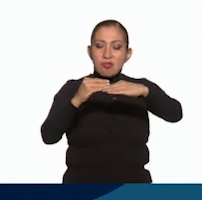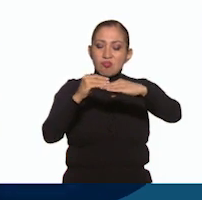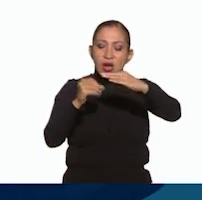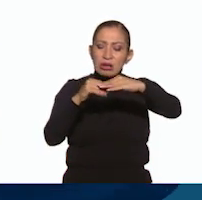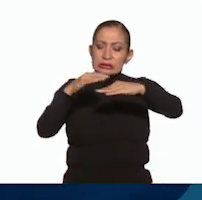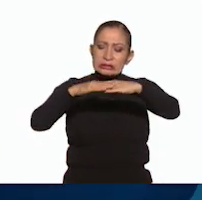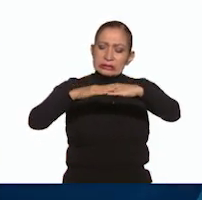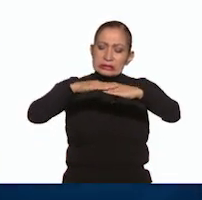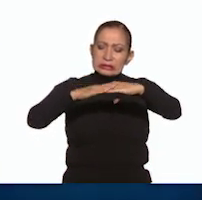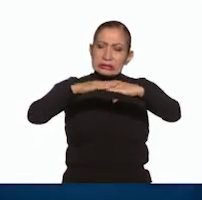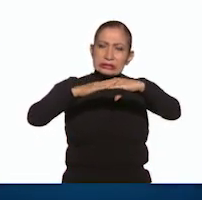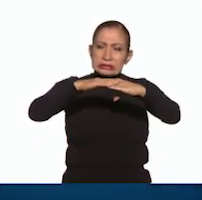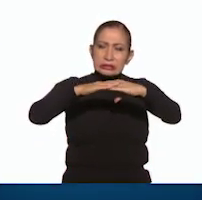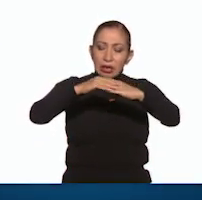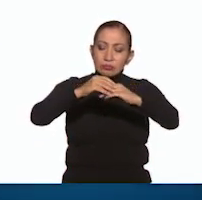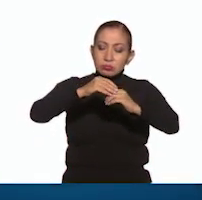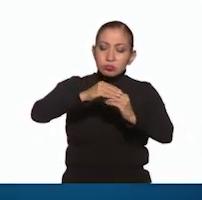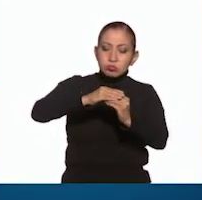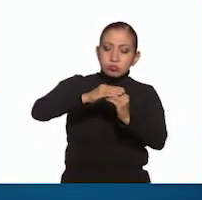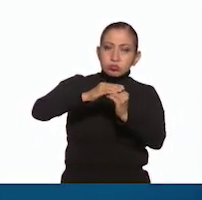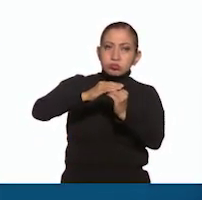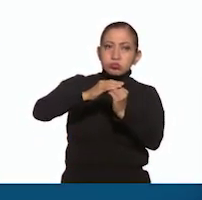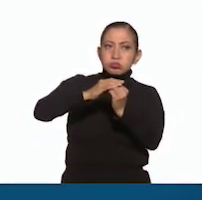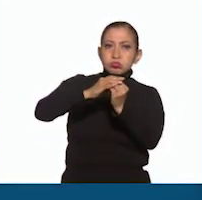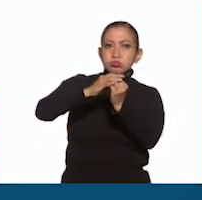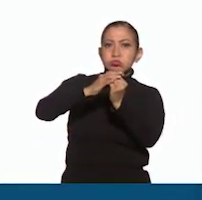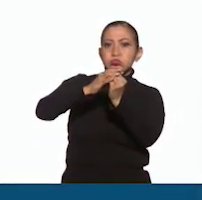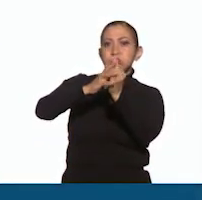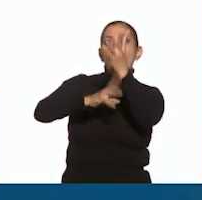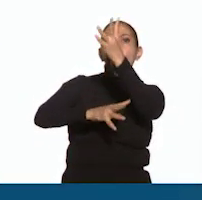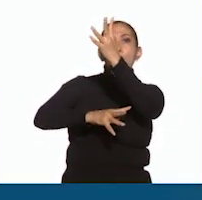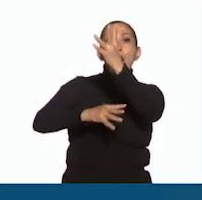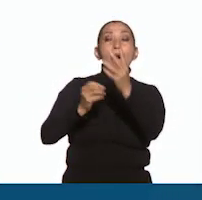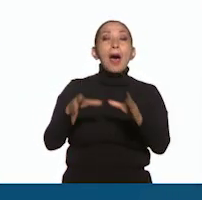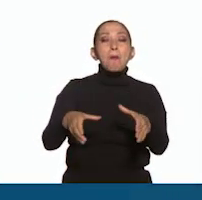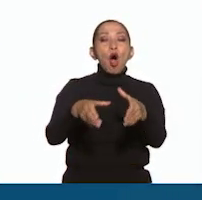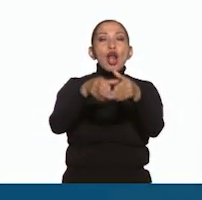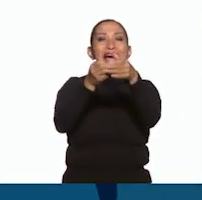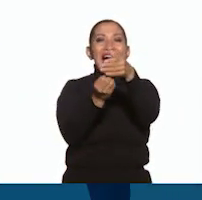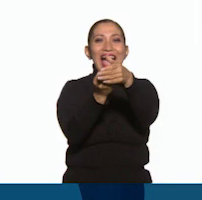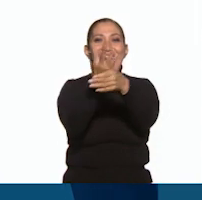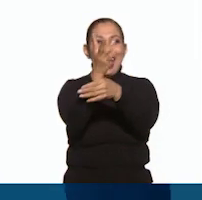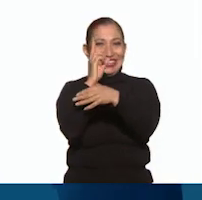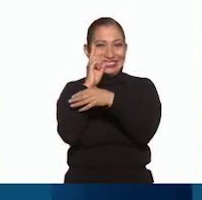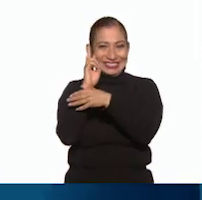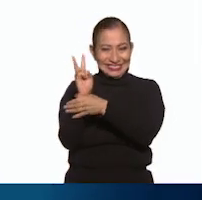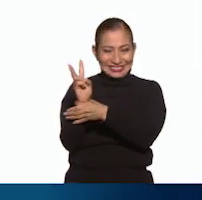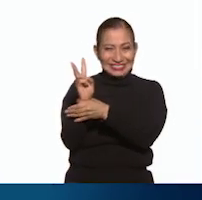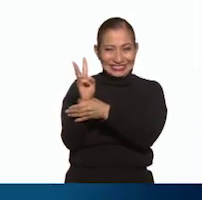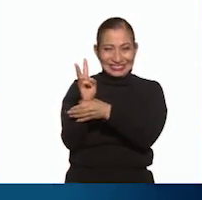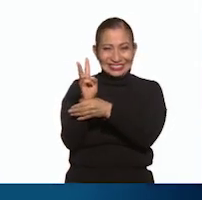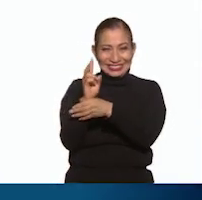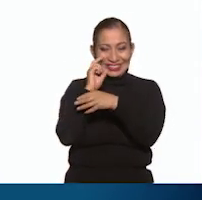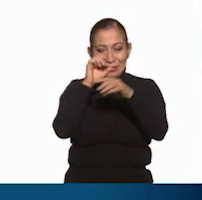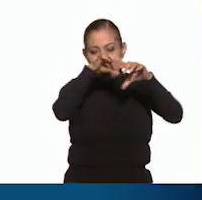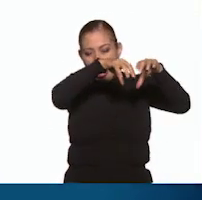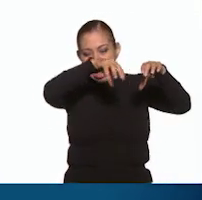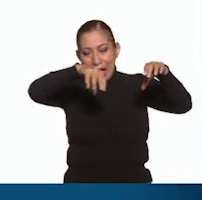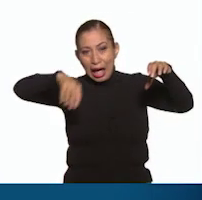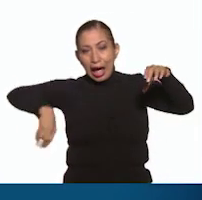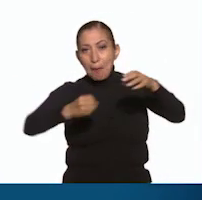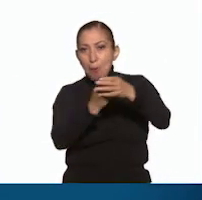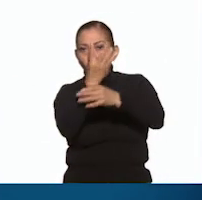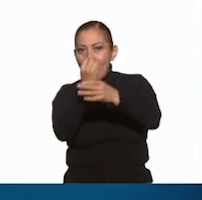ser liberada. Y se libera justamente por la actividad volcánica, como podemos ver en el sistema volcánico transversal aquí en